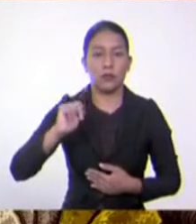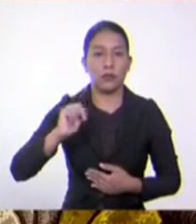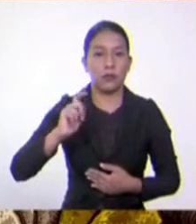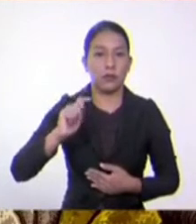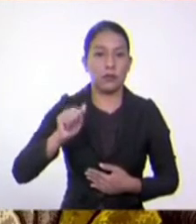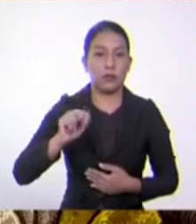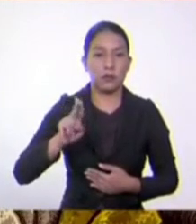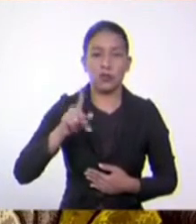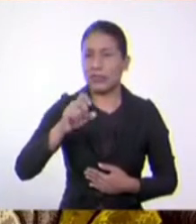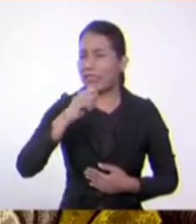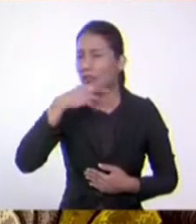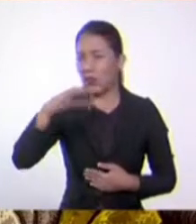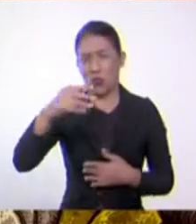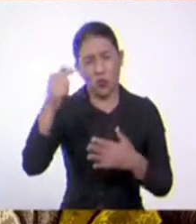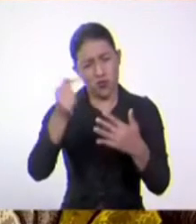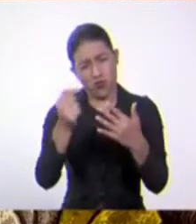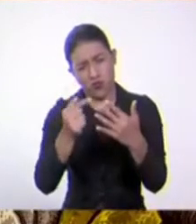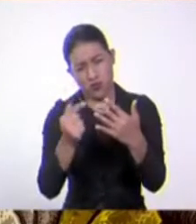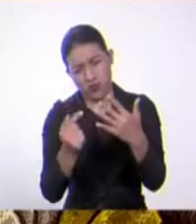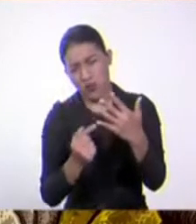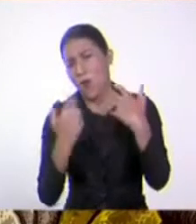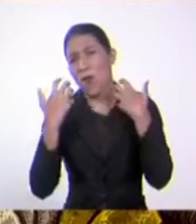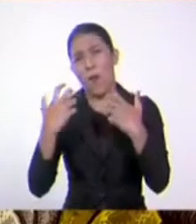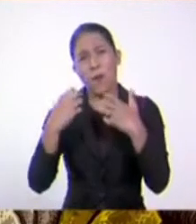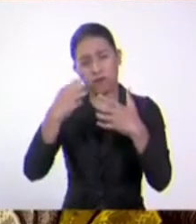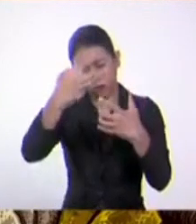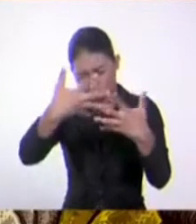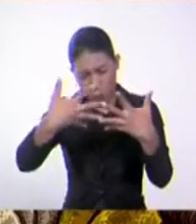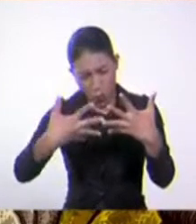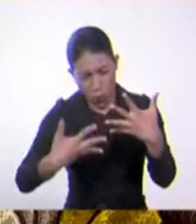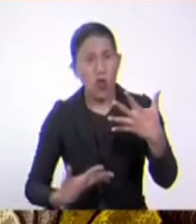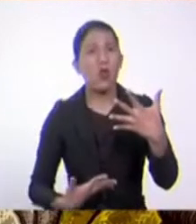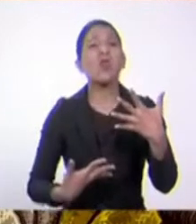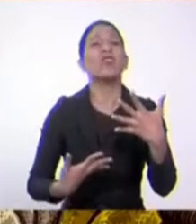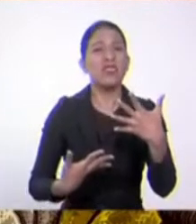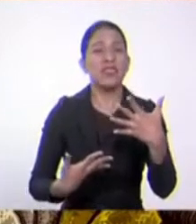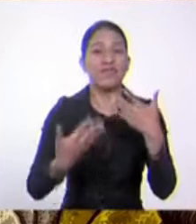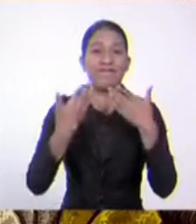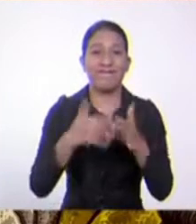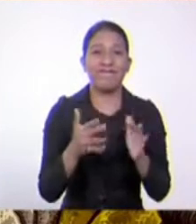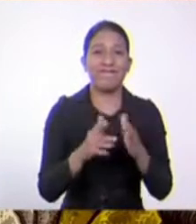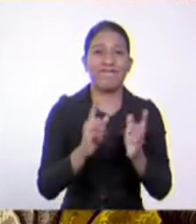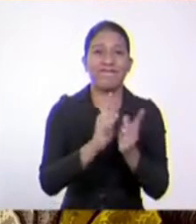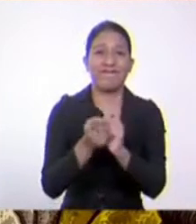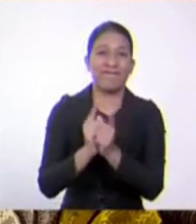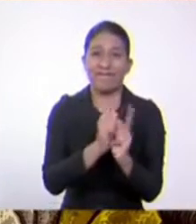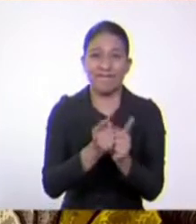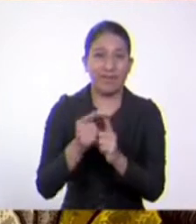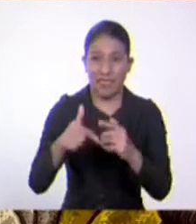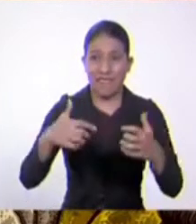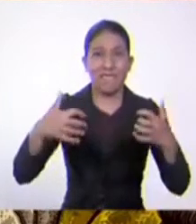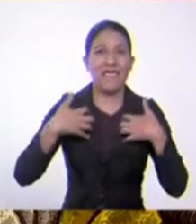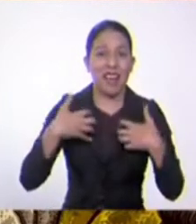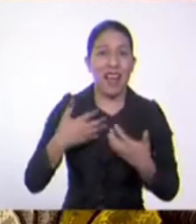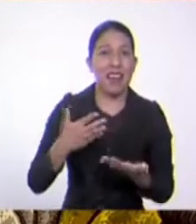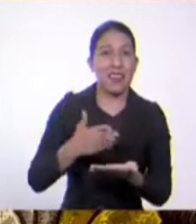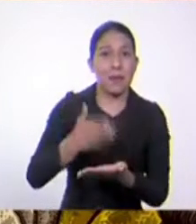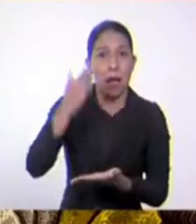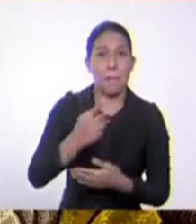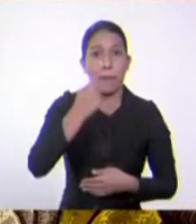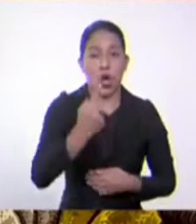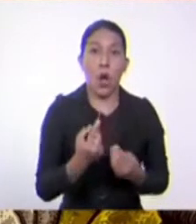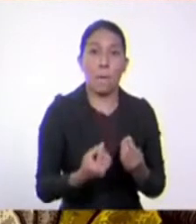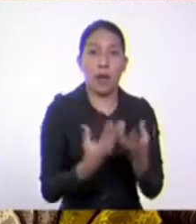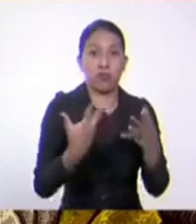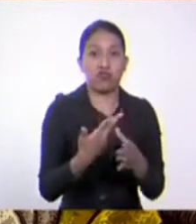número de caracteres usados para determinar las relaciones naturales de los seres vivos. Se vislumbra la